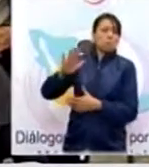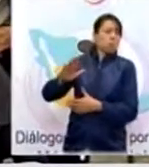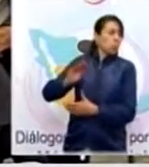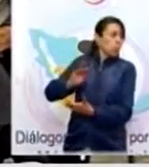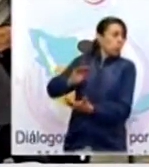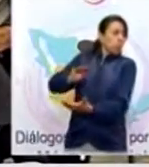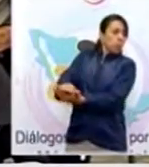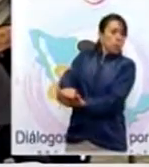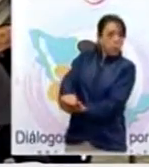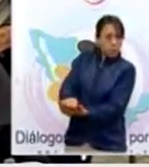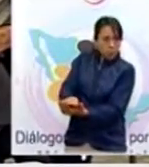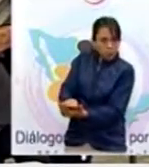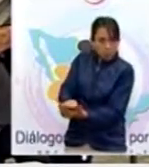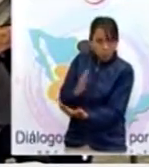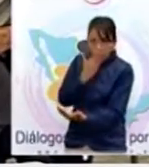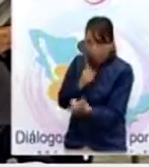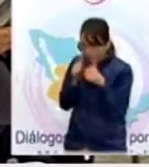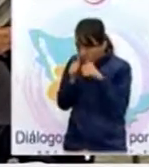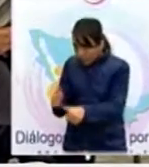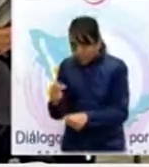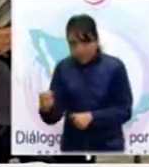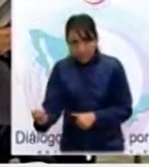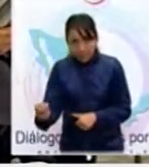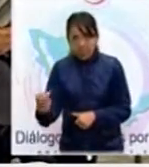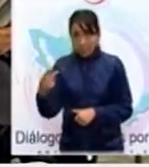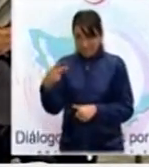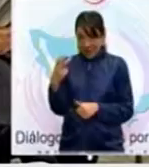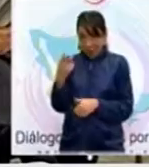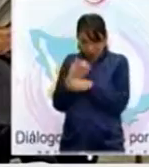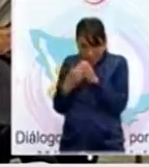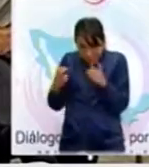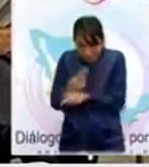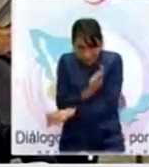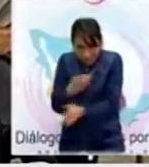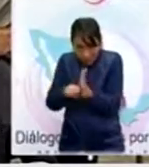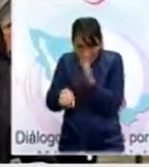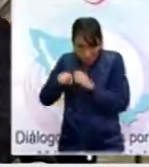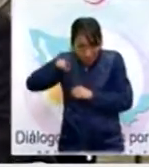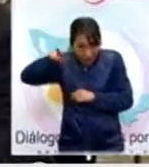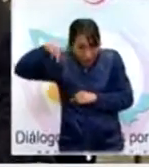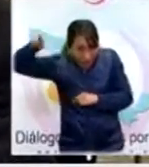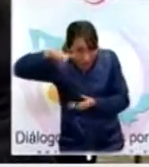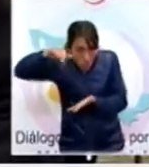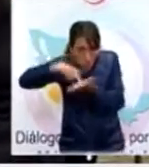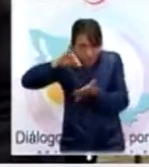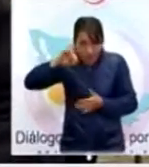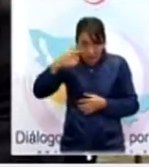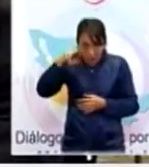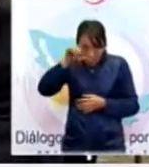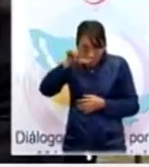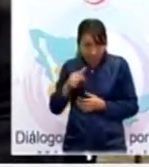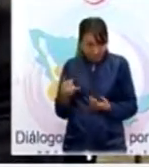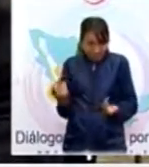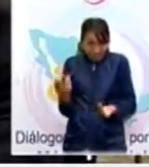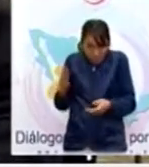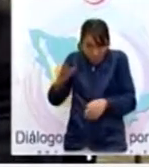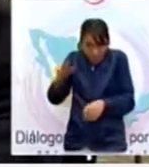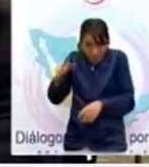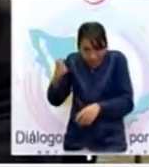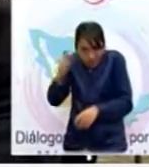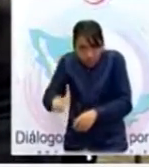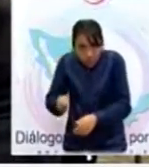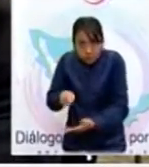acontecimientos de Iguala son los que mueven la realidad de nuestro país. Hoy es Iguala quien mueve la opinión del